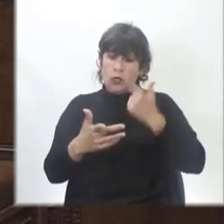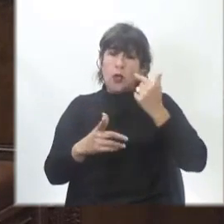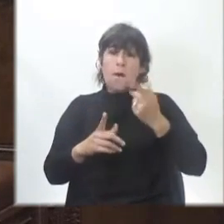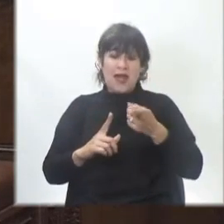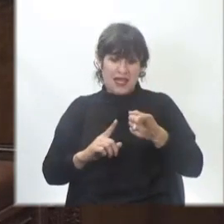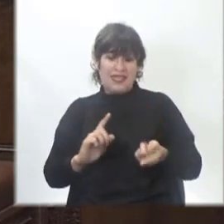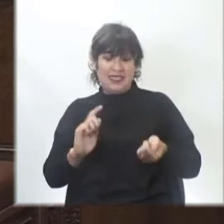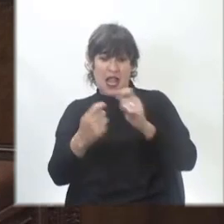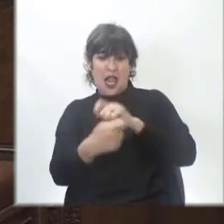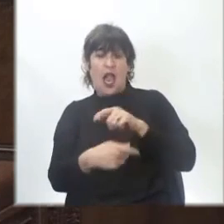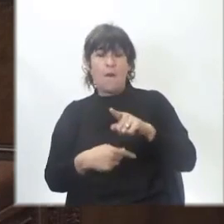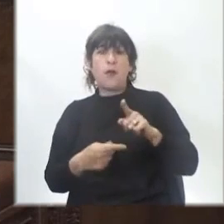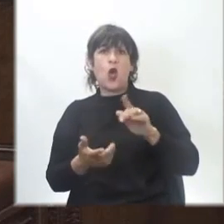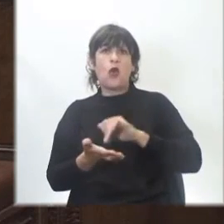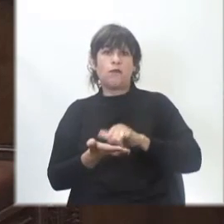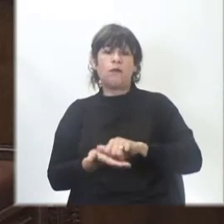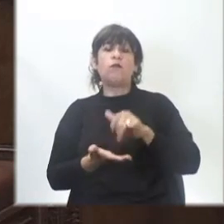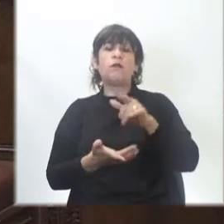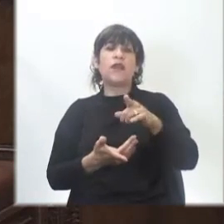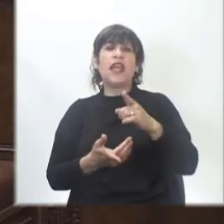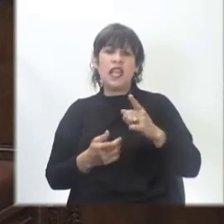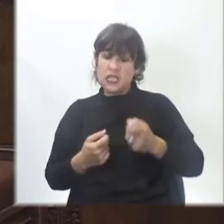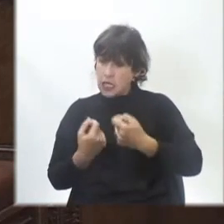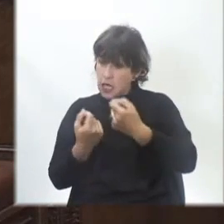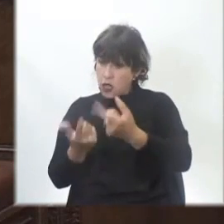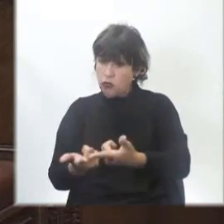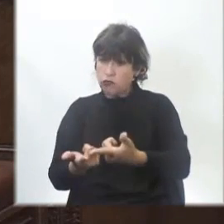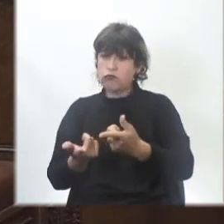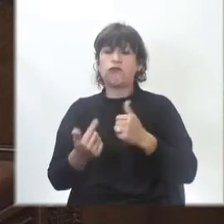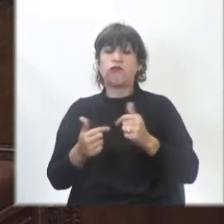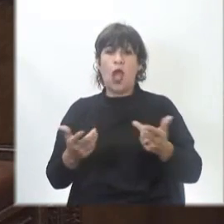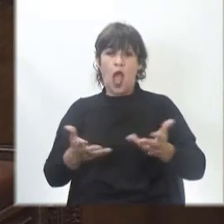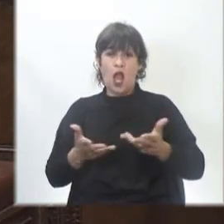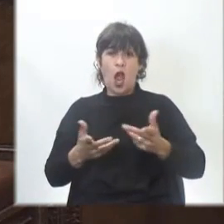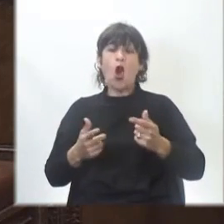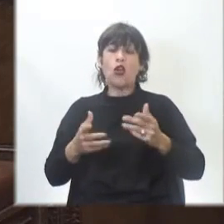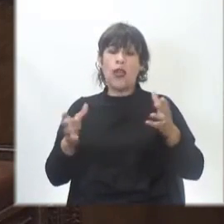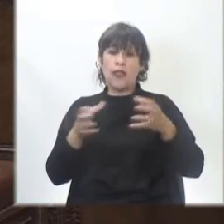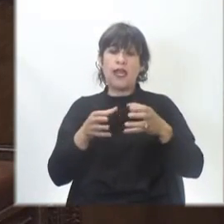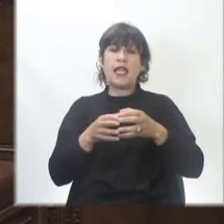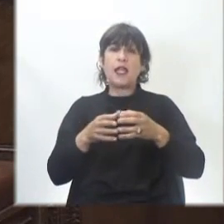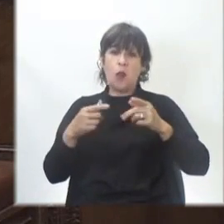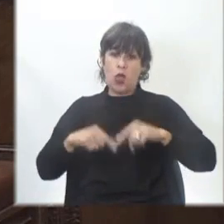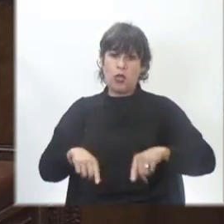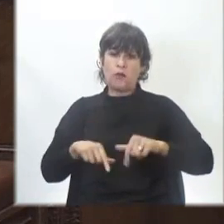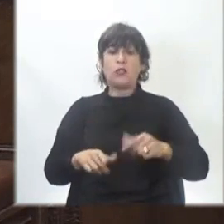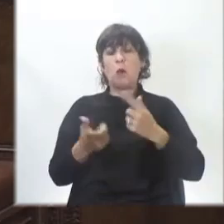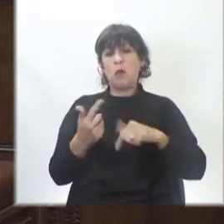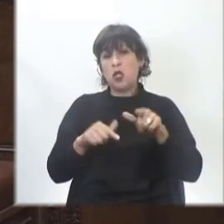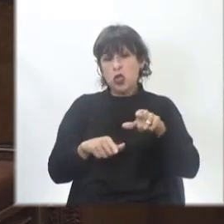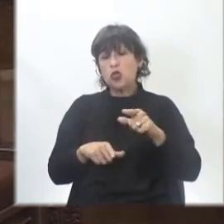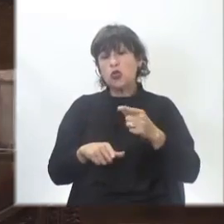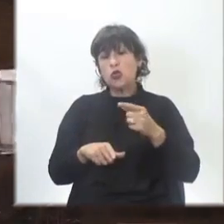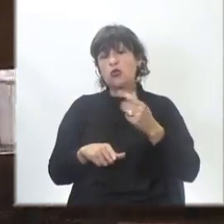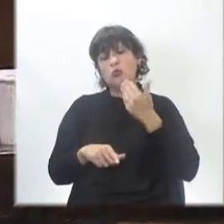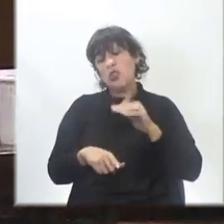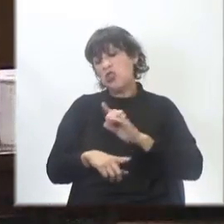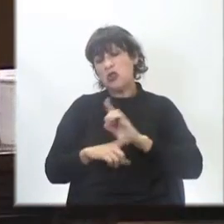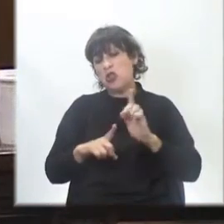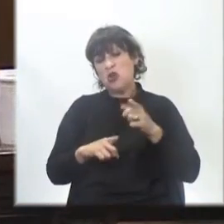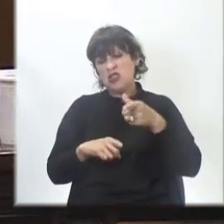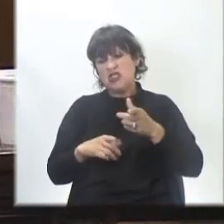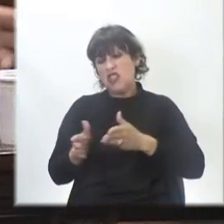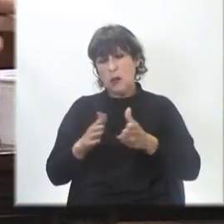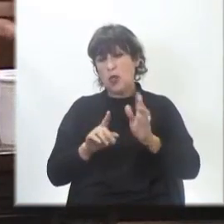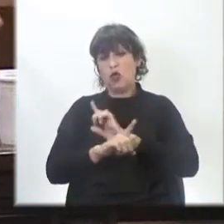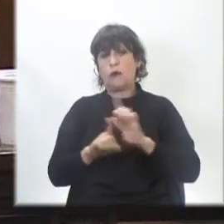de flota que se le entregó al actual equipo ministerial y que, bueno, se entendió que ese no era el camino.